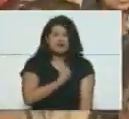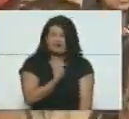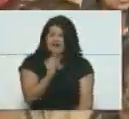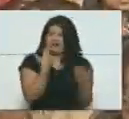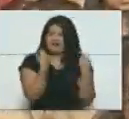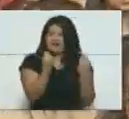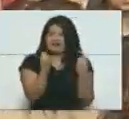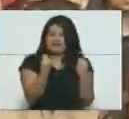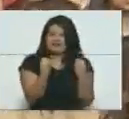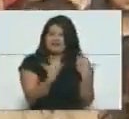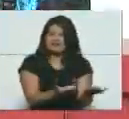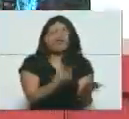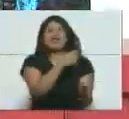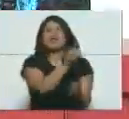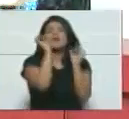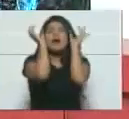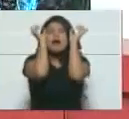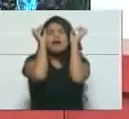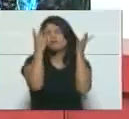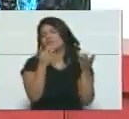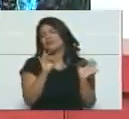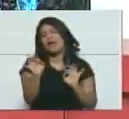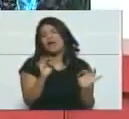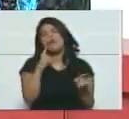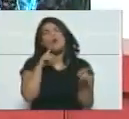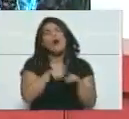Para montar su show, pues, para montar un show lindo y bello.